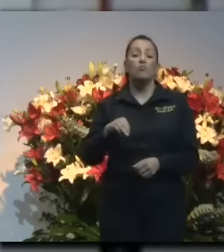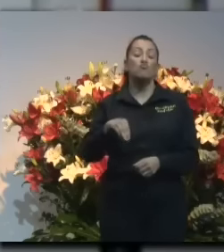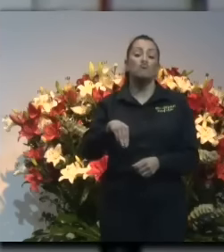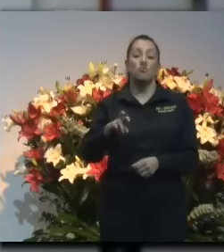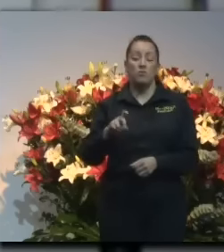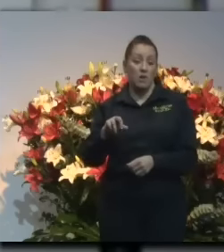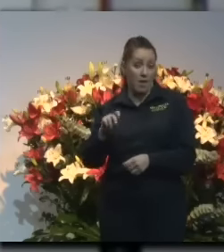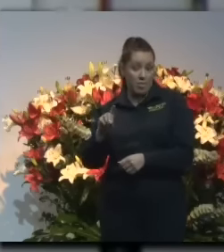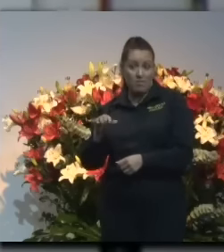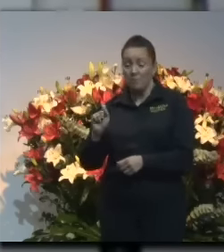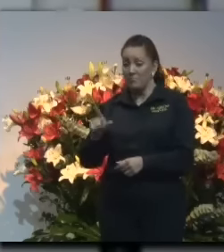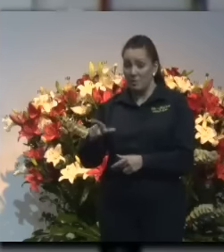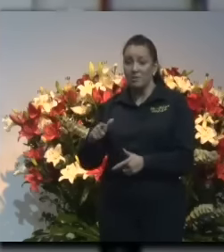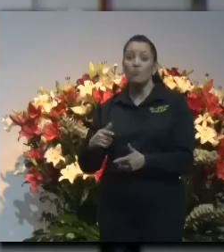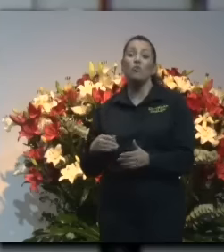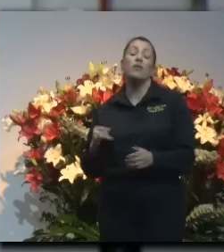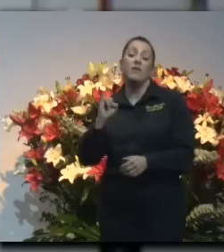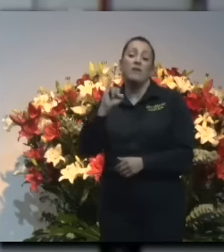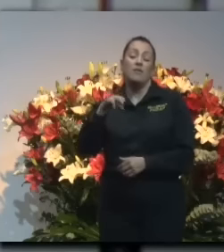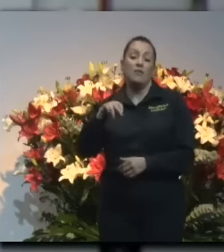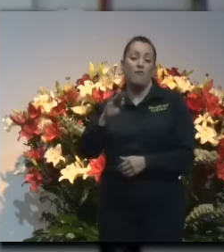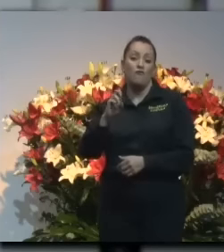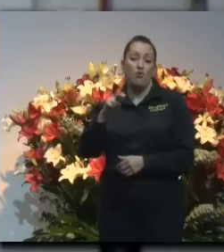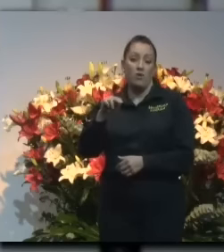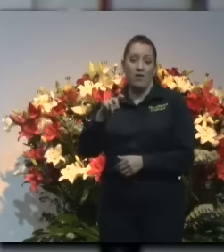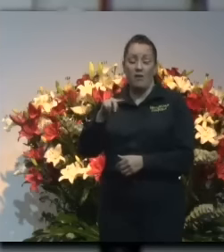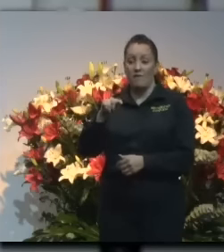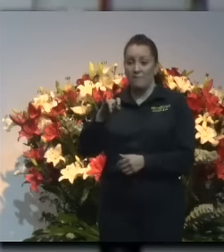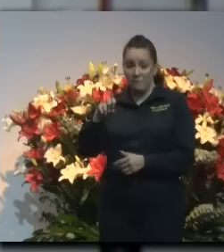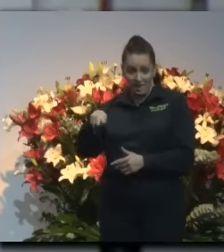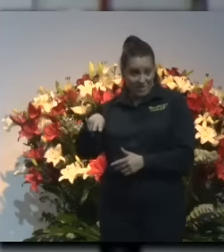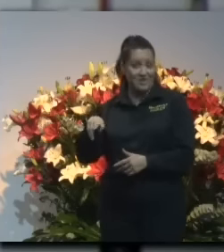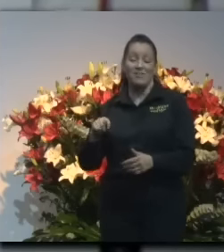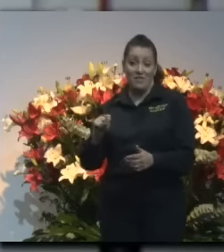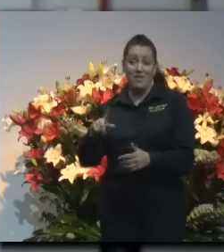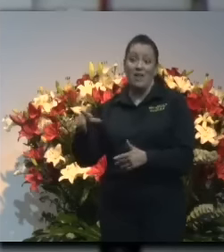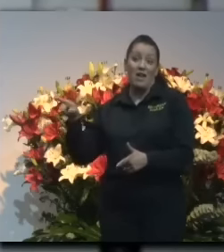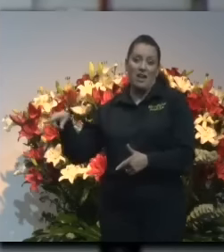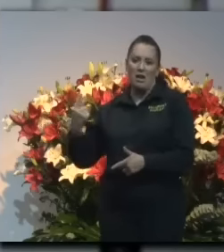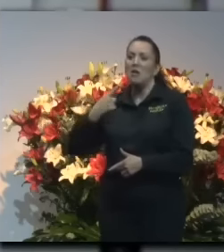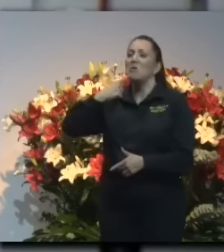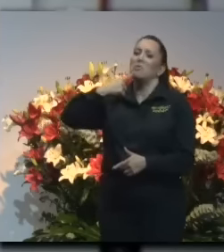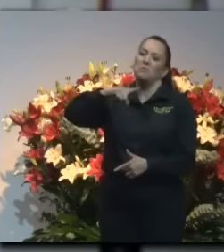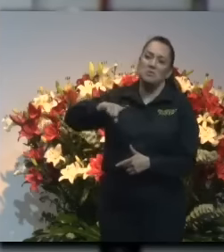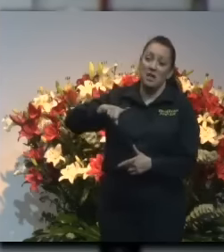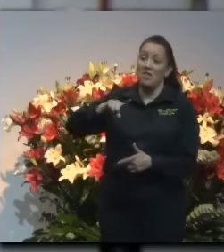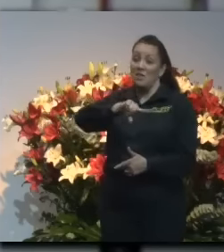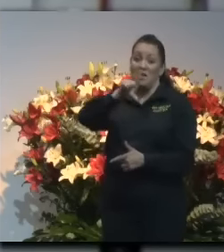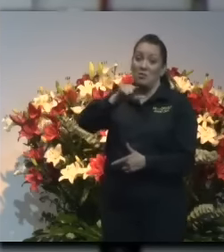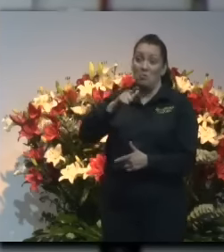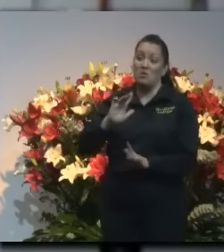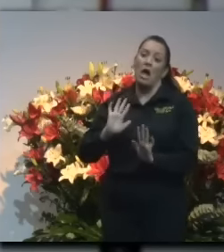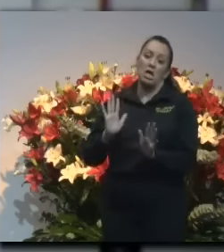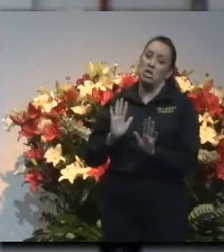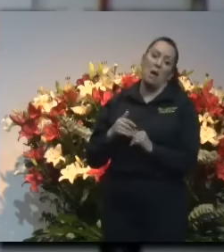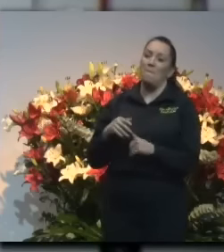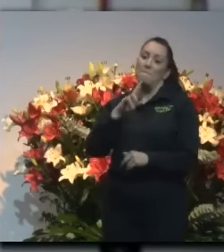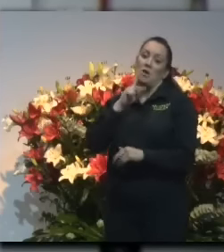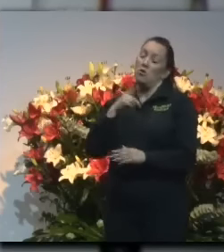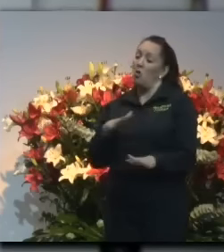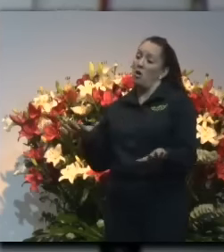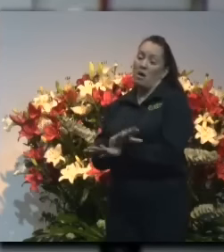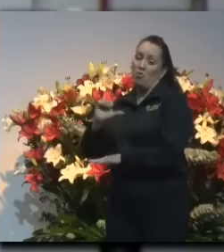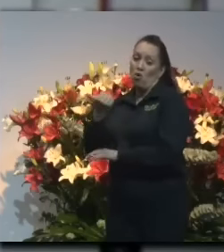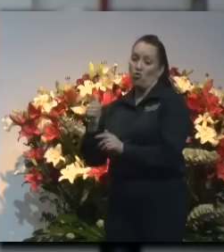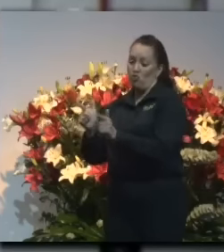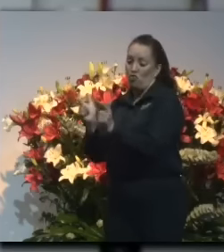el Infonavit, en cuanto se va a Morena, se perdonan. Entonces creo que pareciera que solo persiguen mientras se los jalan a